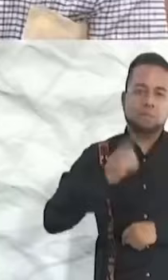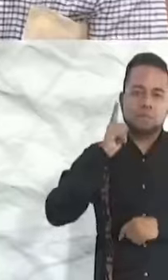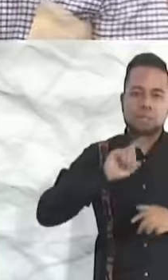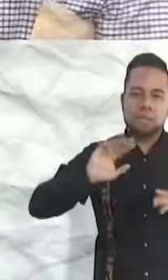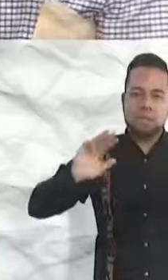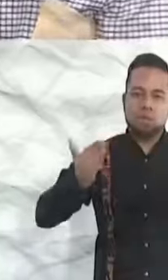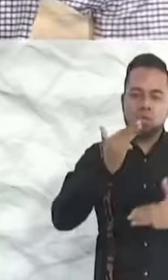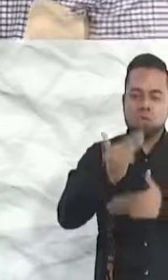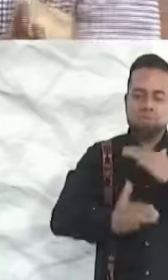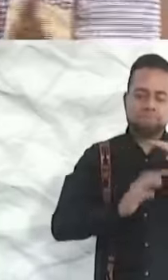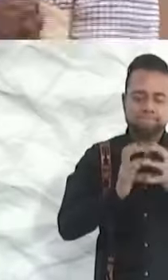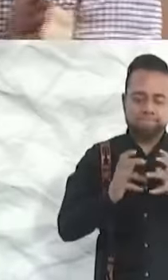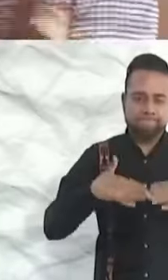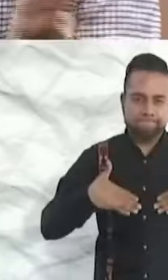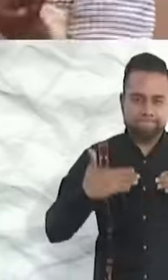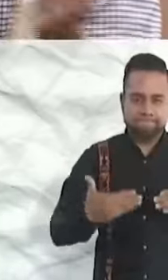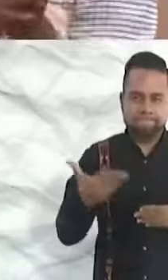mundo. Wow.